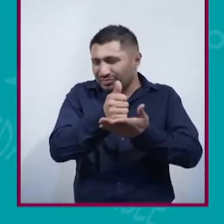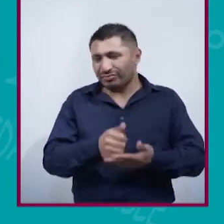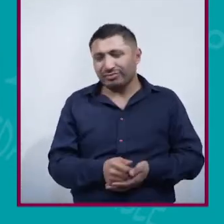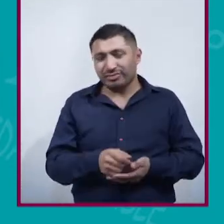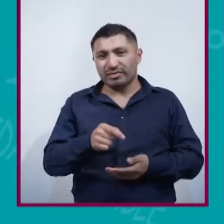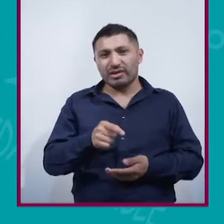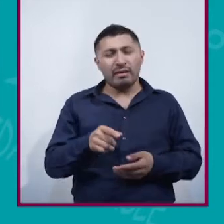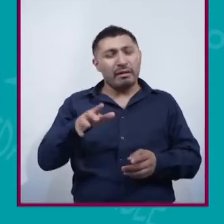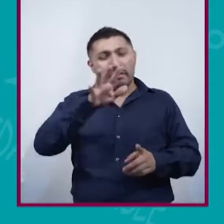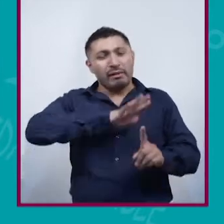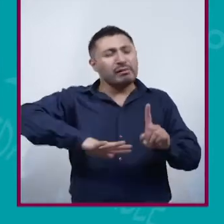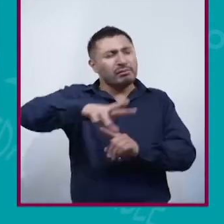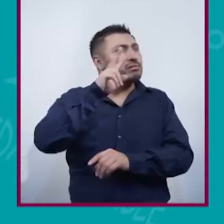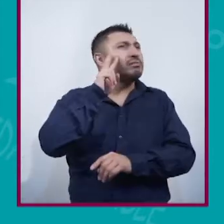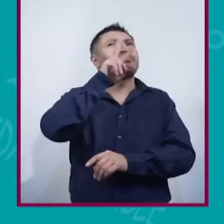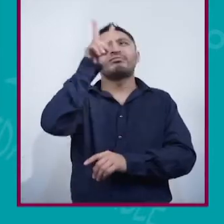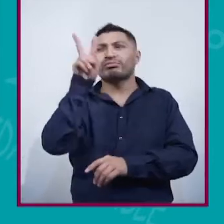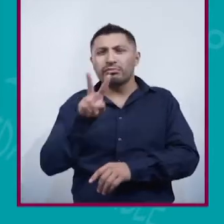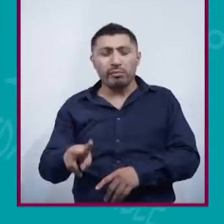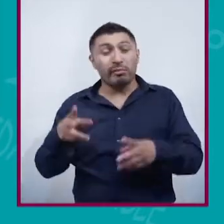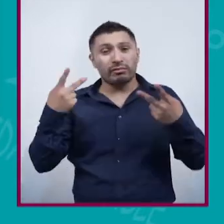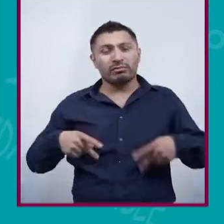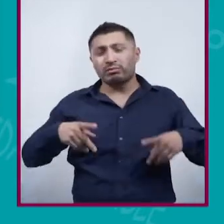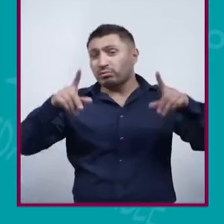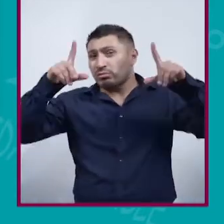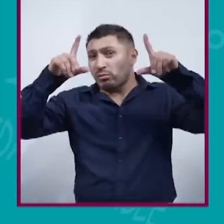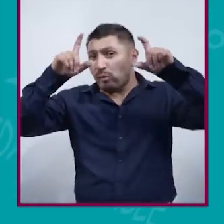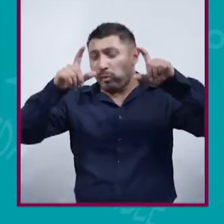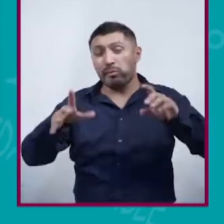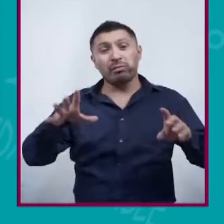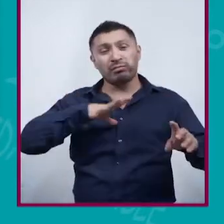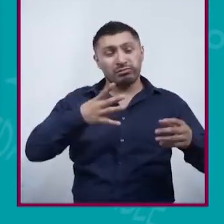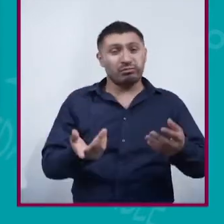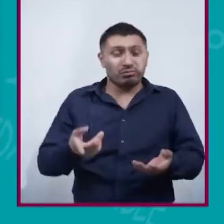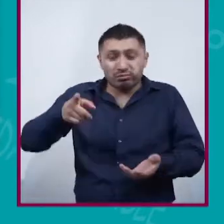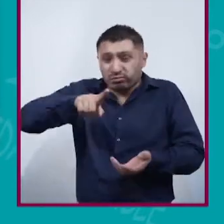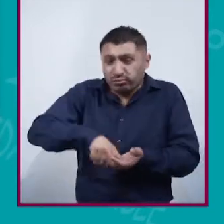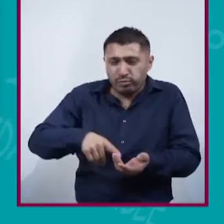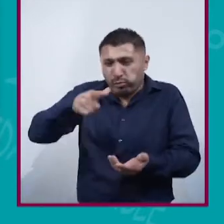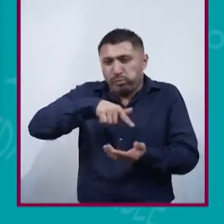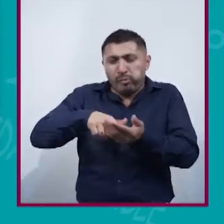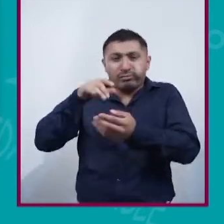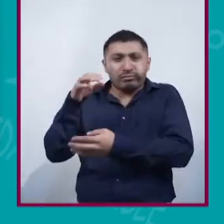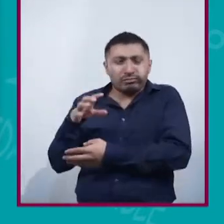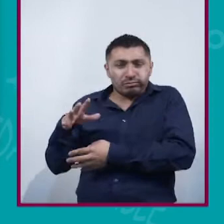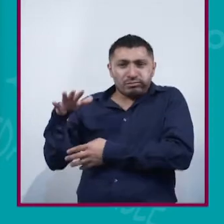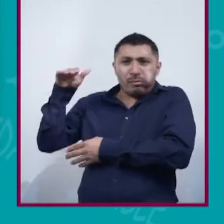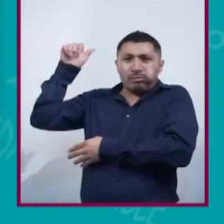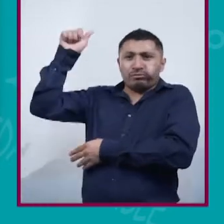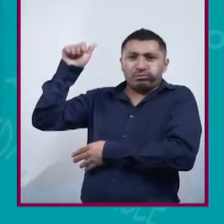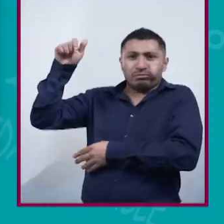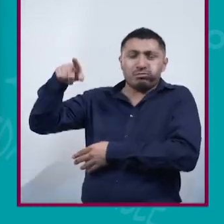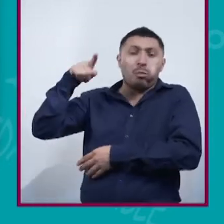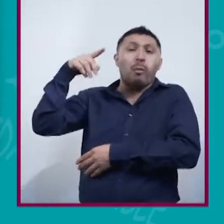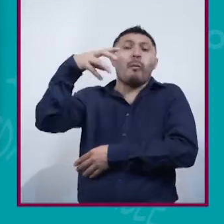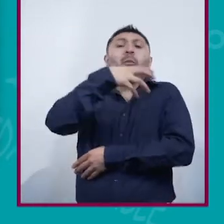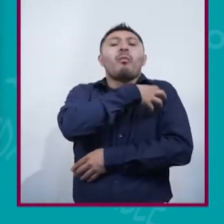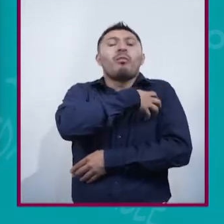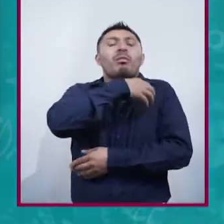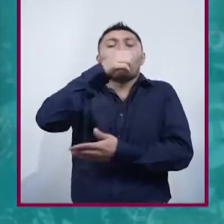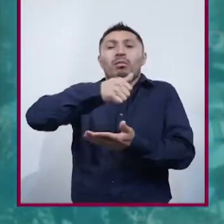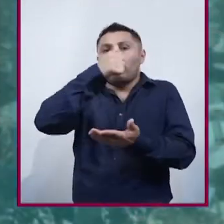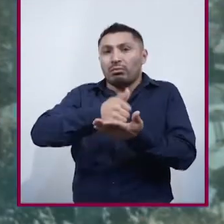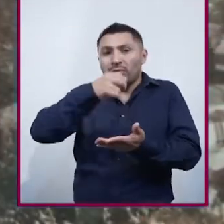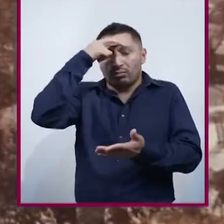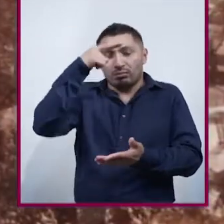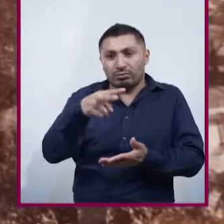pista. Por la perspectiva del paisaje, la persona que tomó esta fotografía lo hizo desde algún punto alto de la Catedral Metropolitana de la Ciudad de